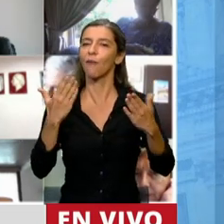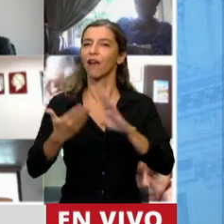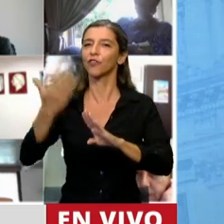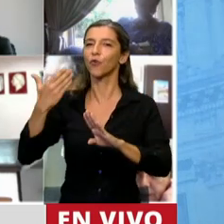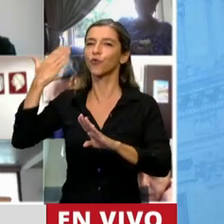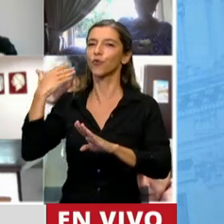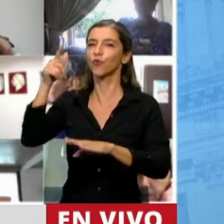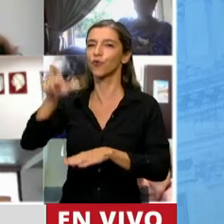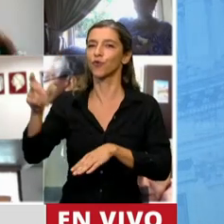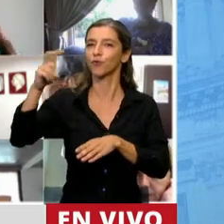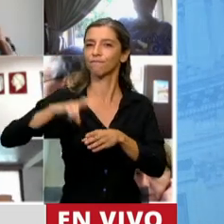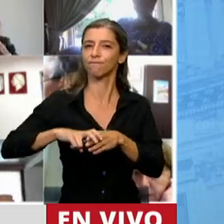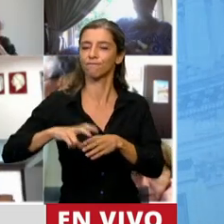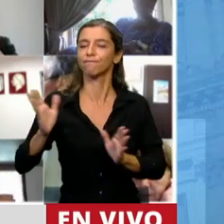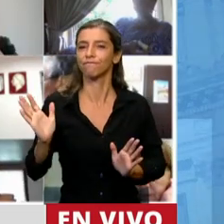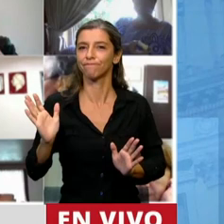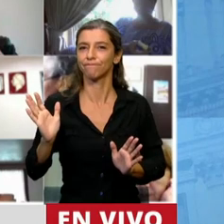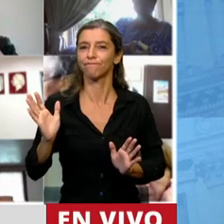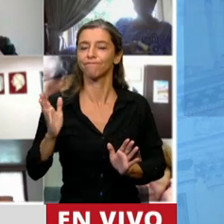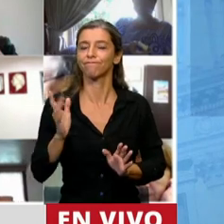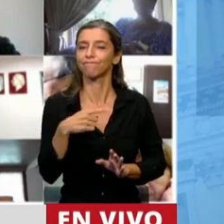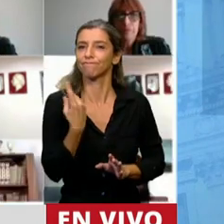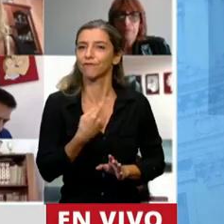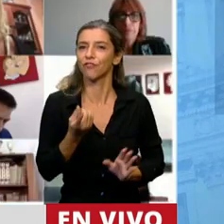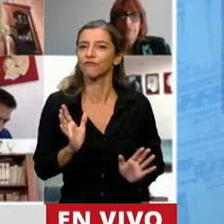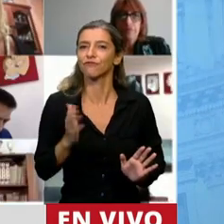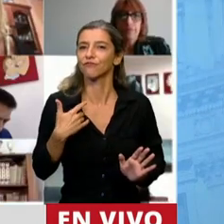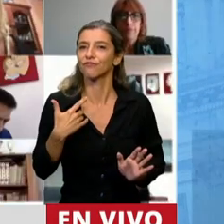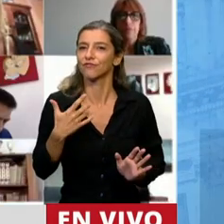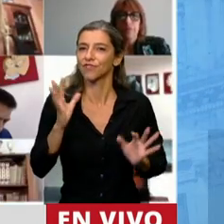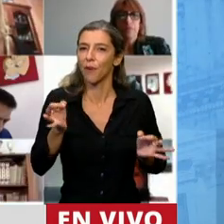no tenían profundidades inagotables en el medio.